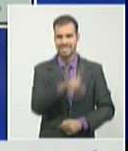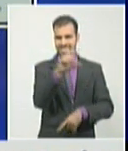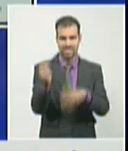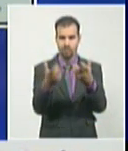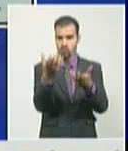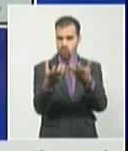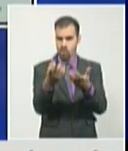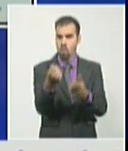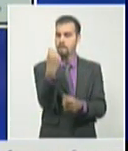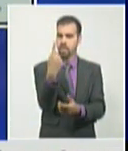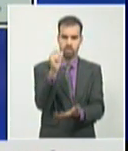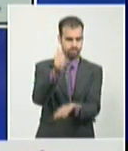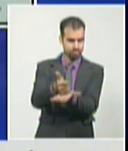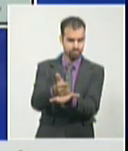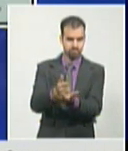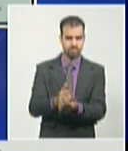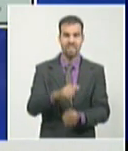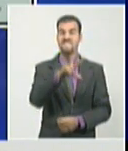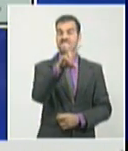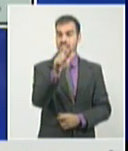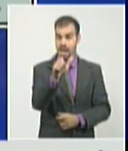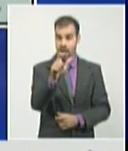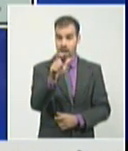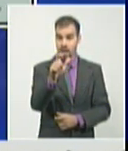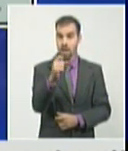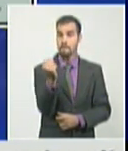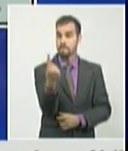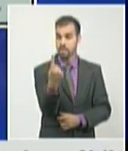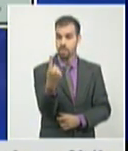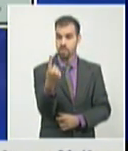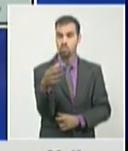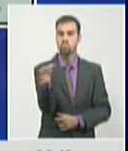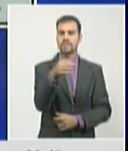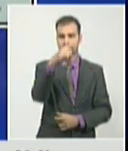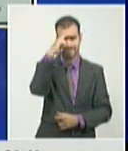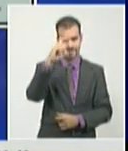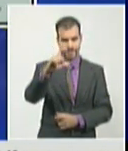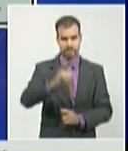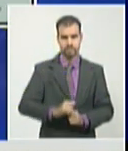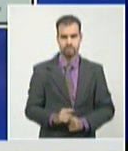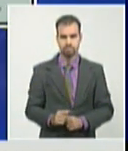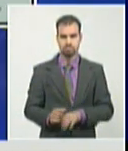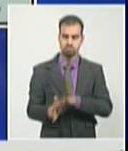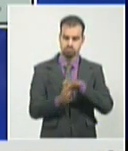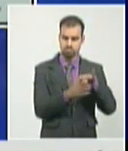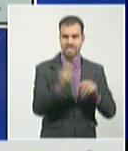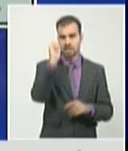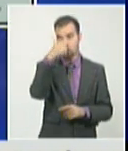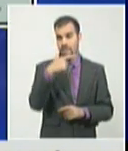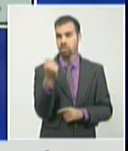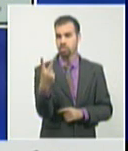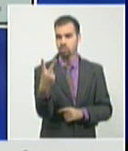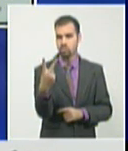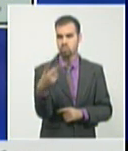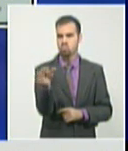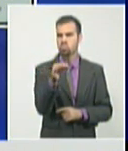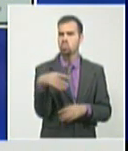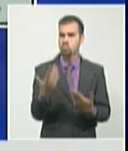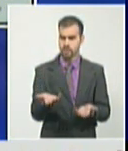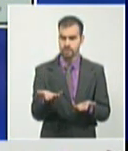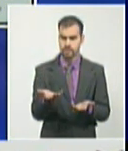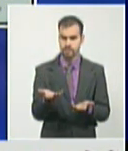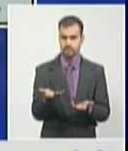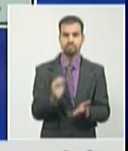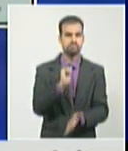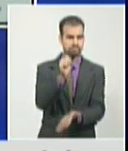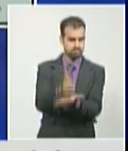1 del municipio de santa clara de ciego de ávila 2 del municipio si llego de